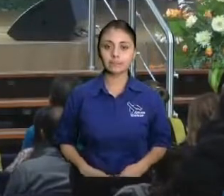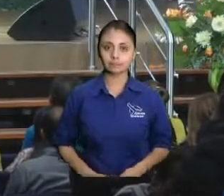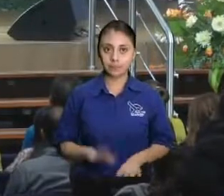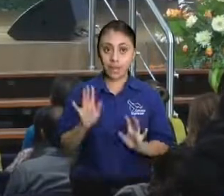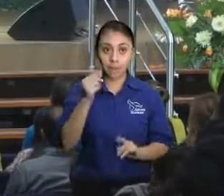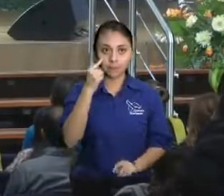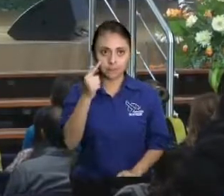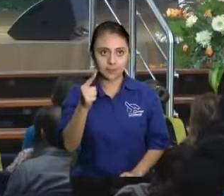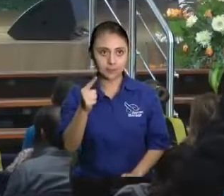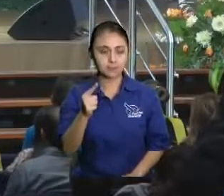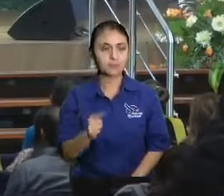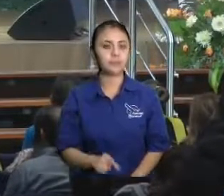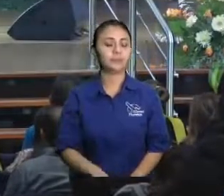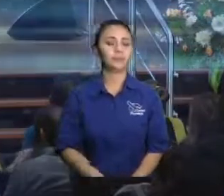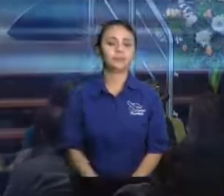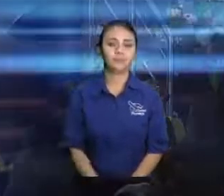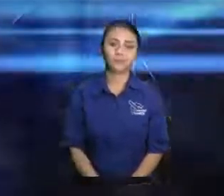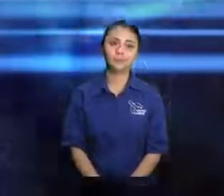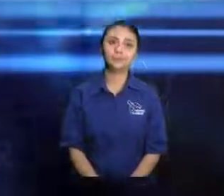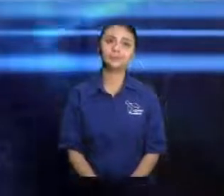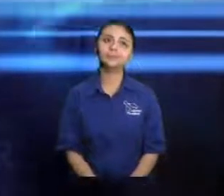Mire este.